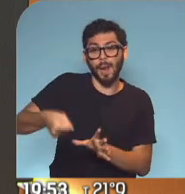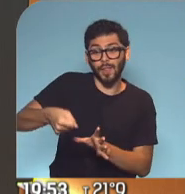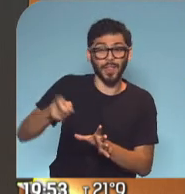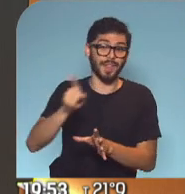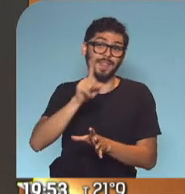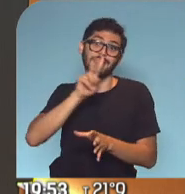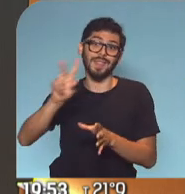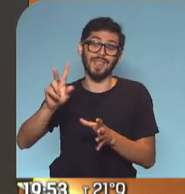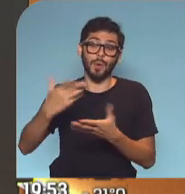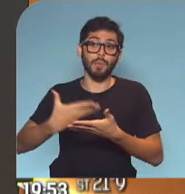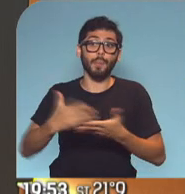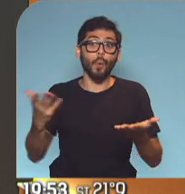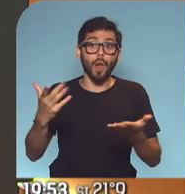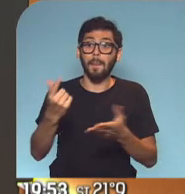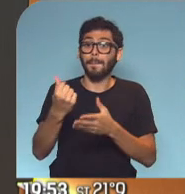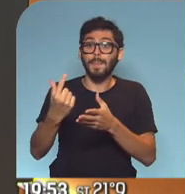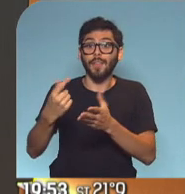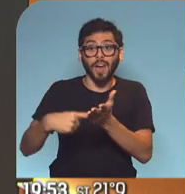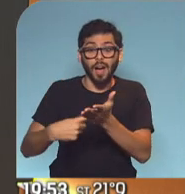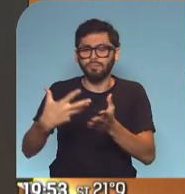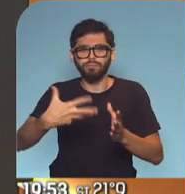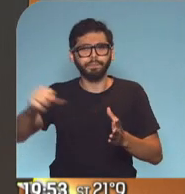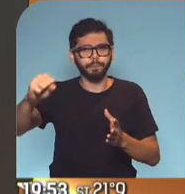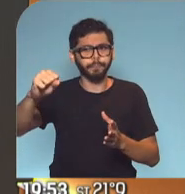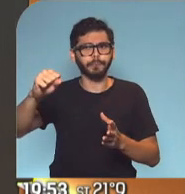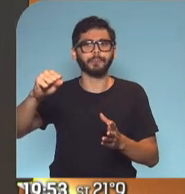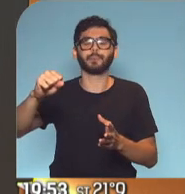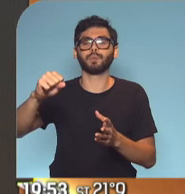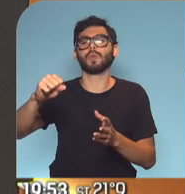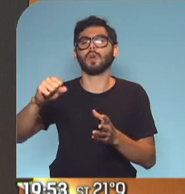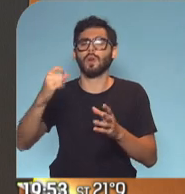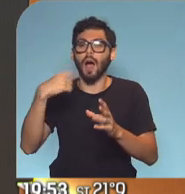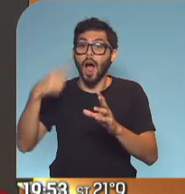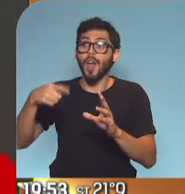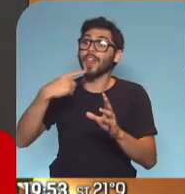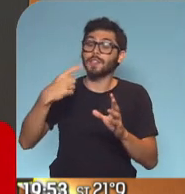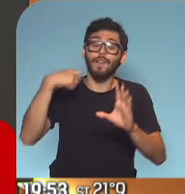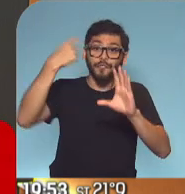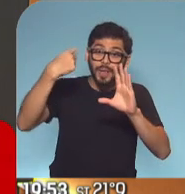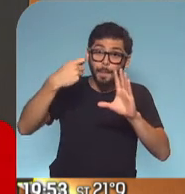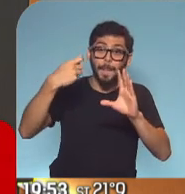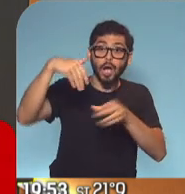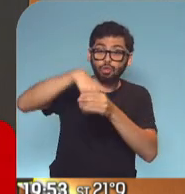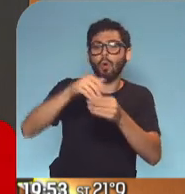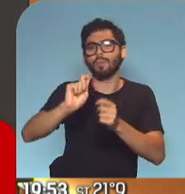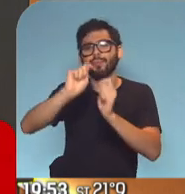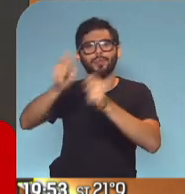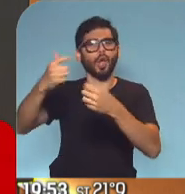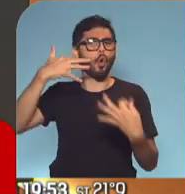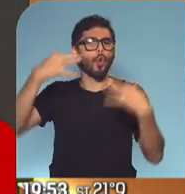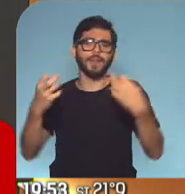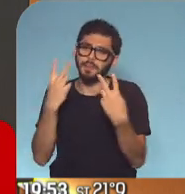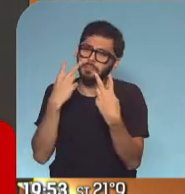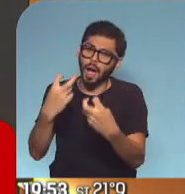la televisión pública. Adelantaron que ofrecieron registro fílmico a la justicia para que se puedan establecer